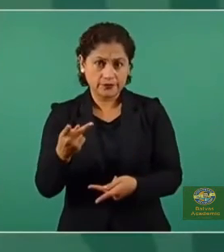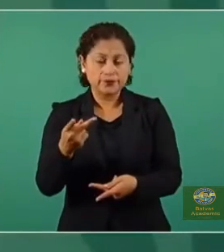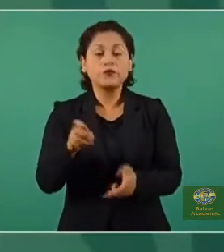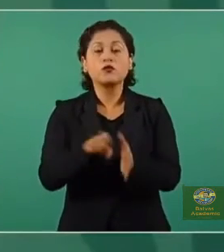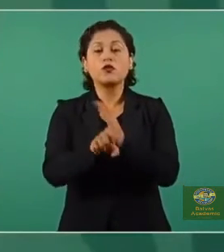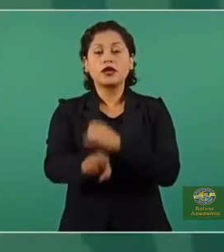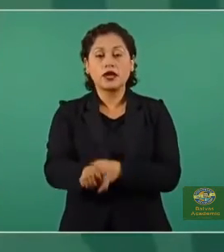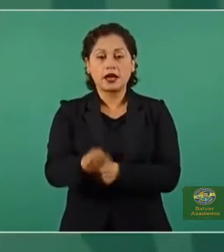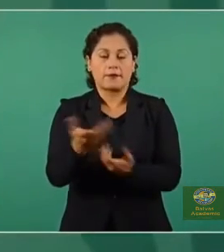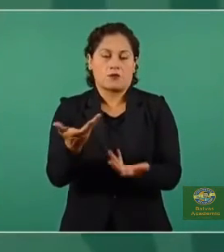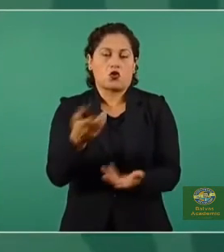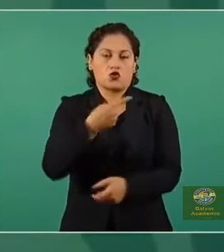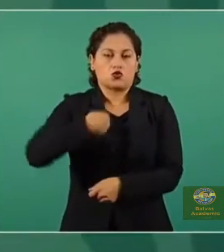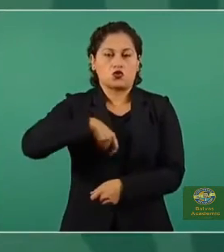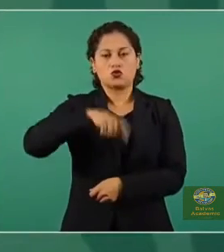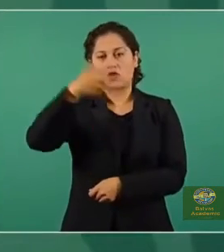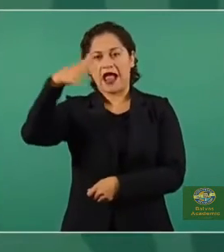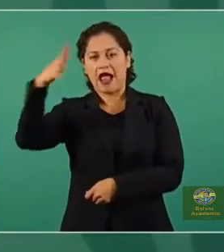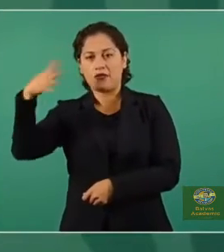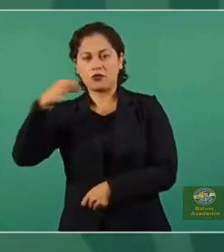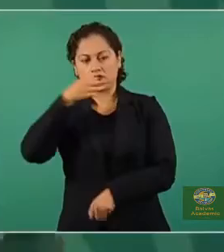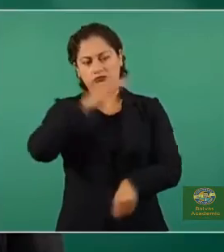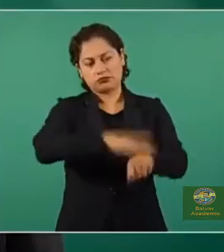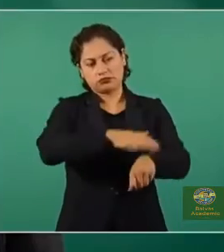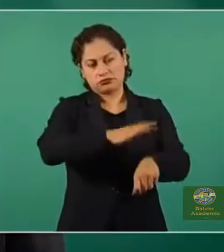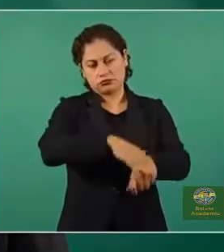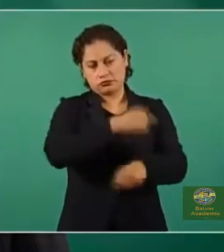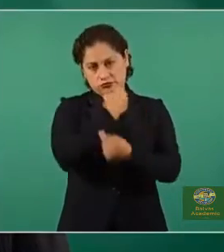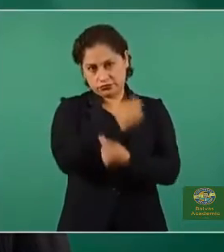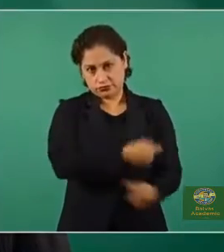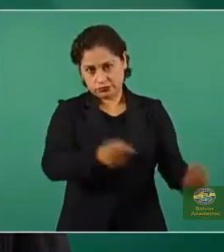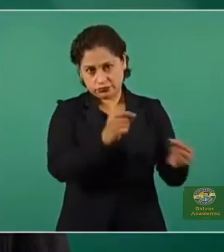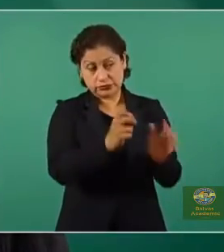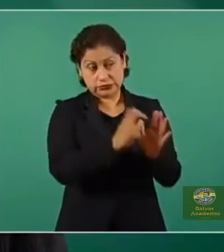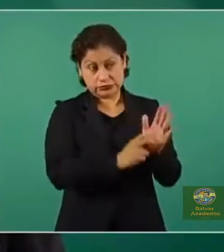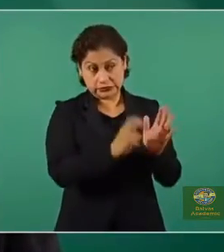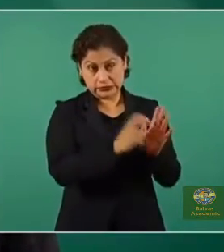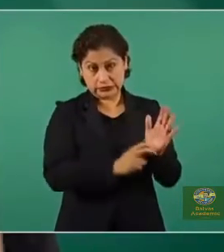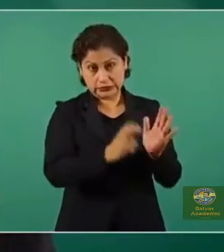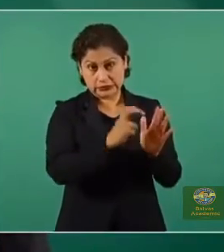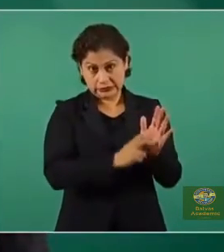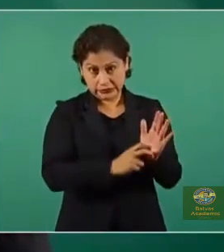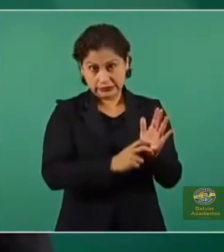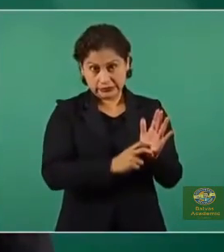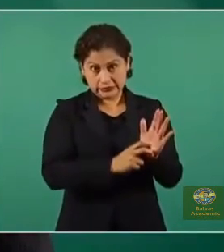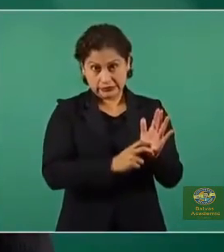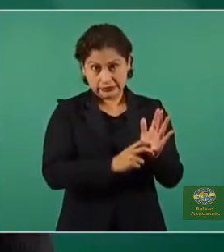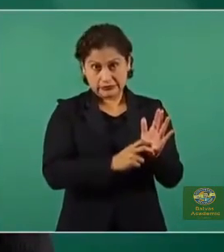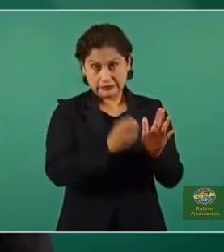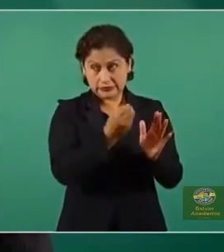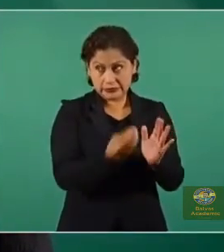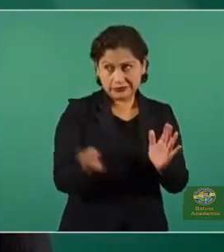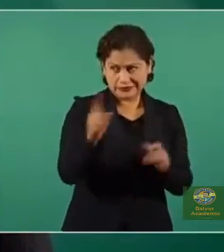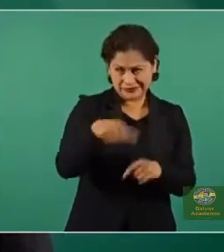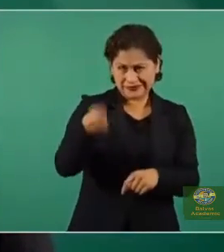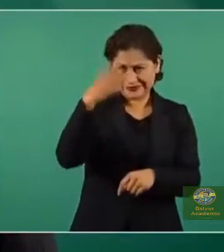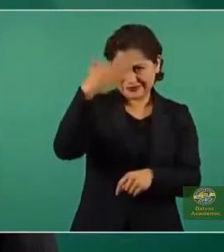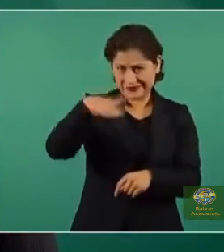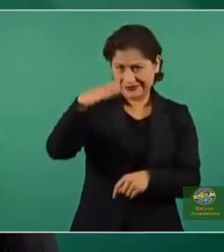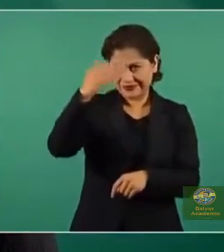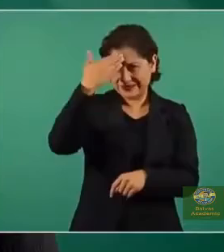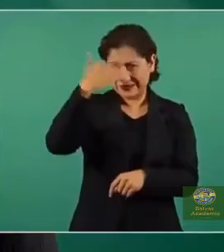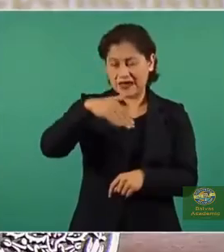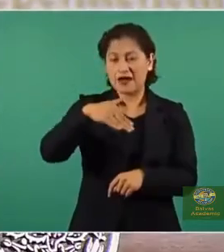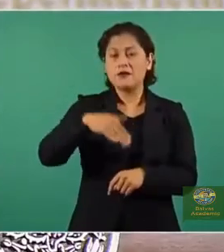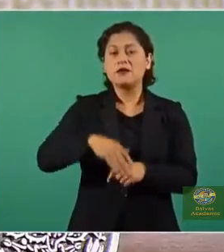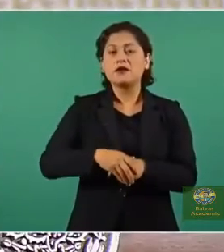tirar la basura cuando vayas en el carro, y ustedes como papás lo han visto y los que nos están viendo lo están visto, el primero que nos